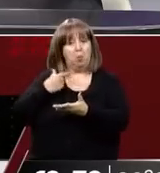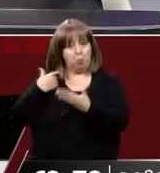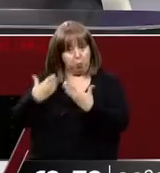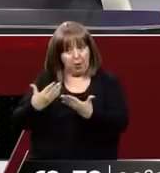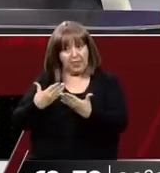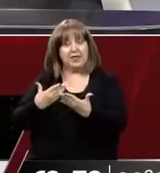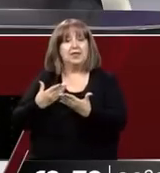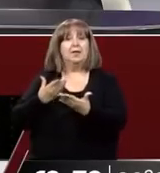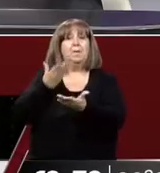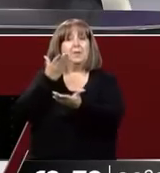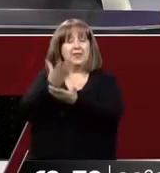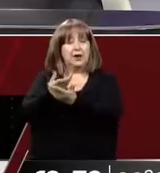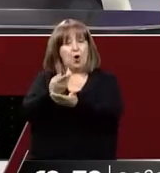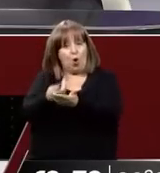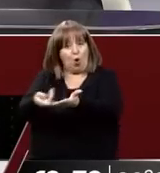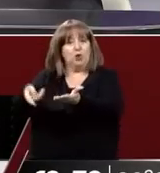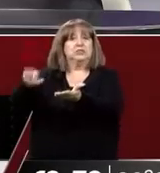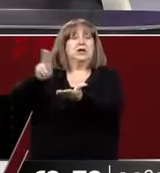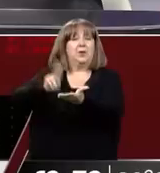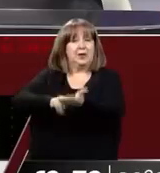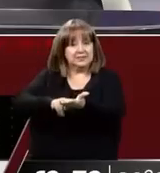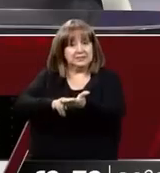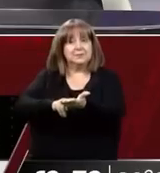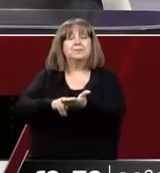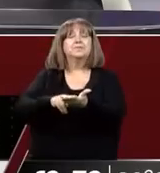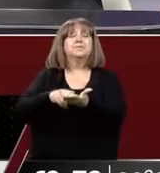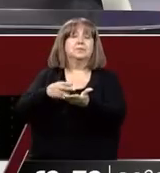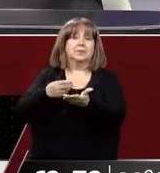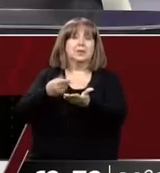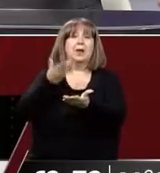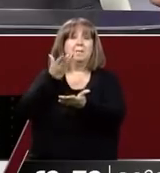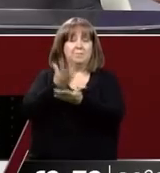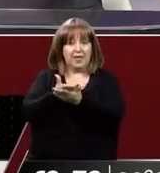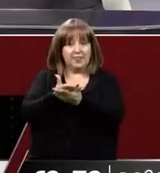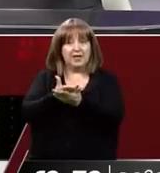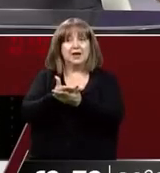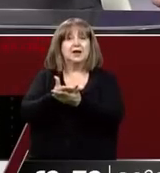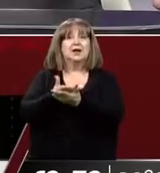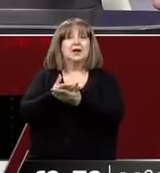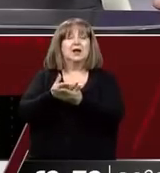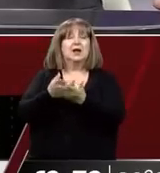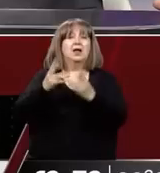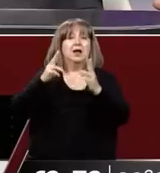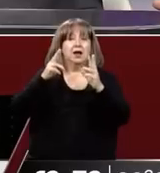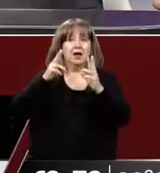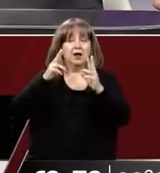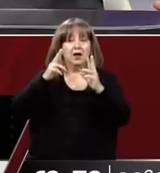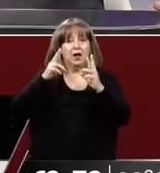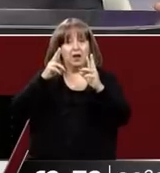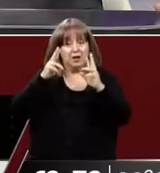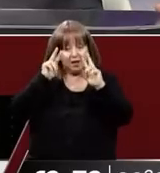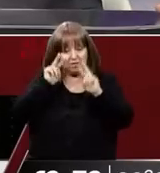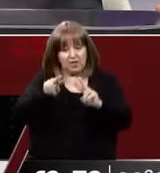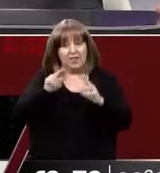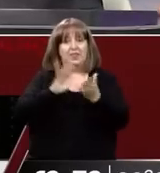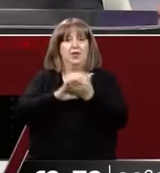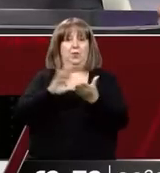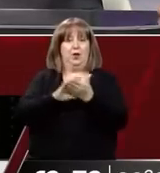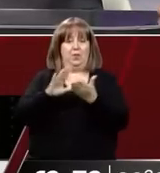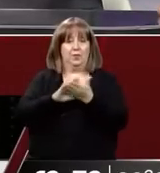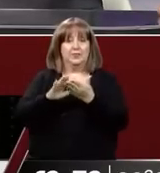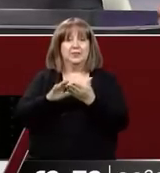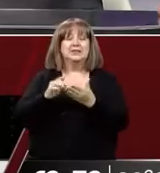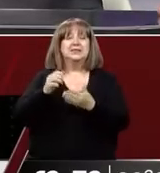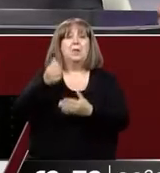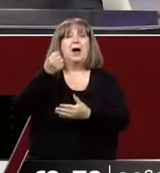defensor es una crítica hacia el Jurado popular no sobre el sistema no en particular Exacto